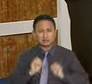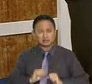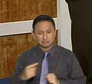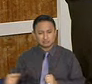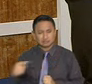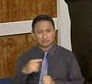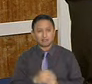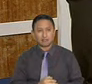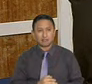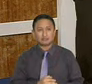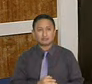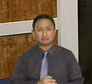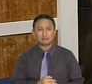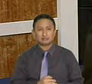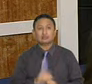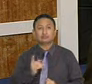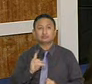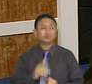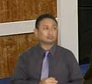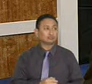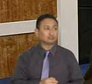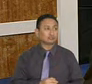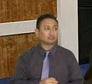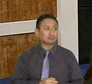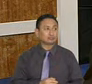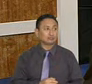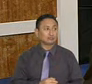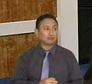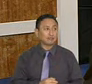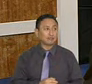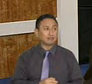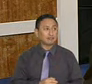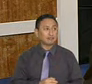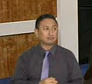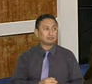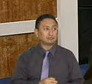típica la otra Gardenia